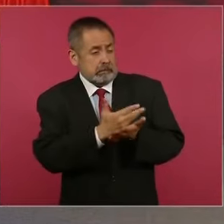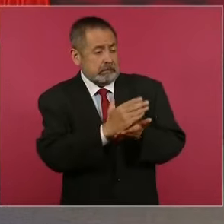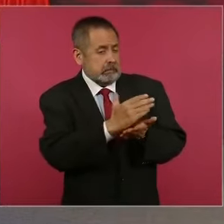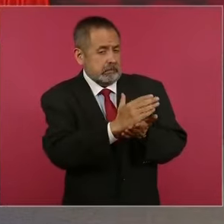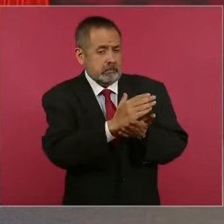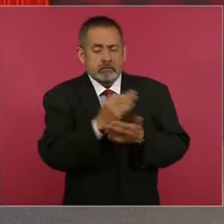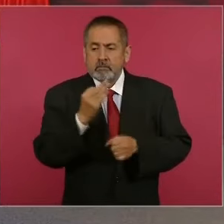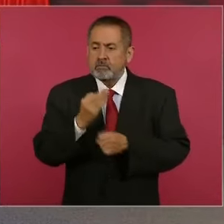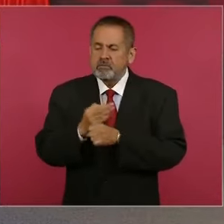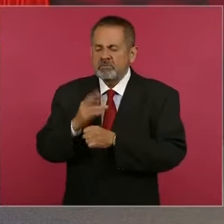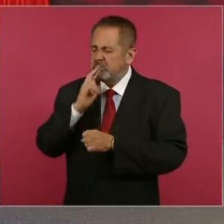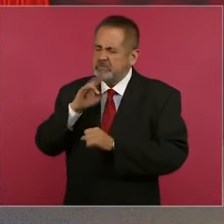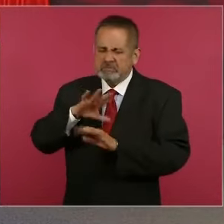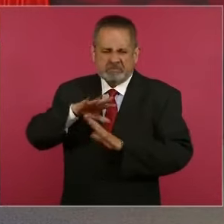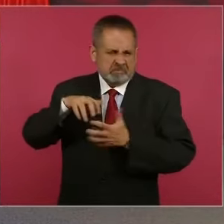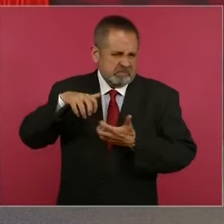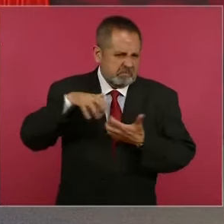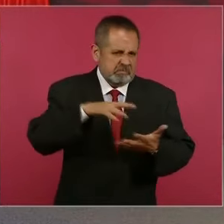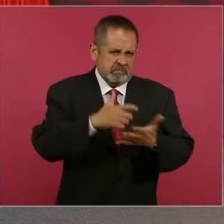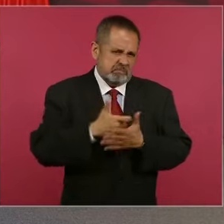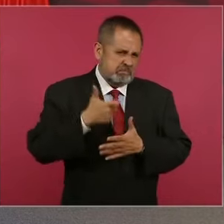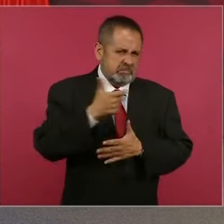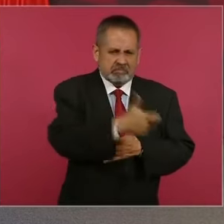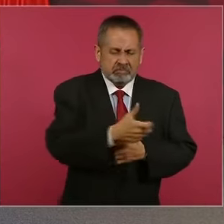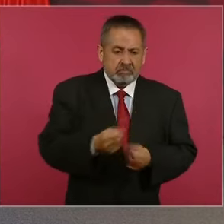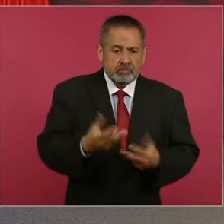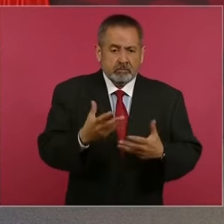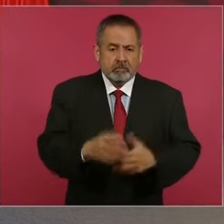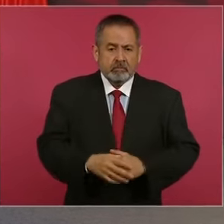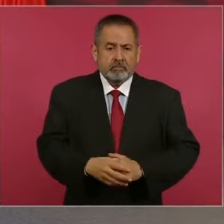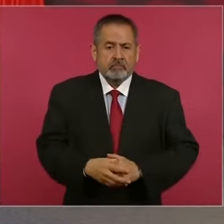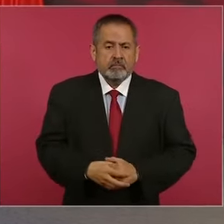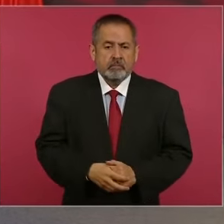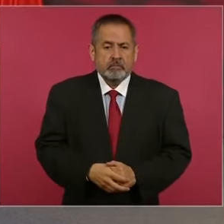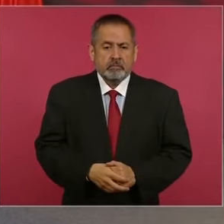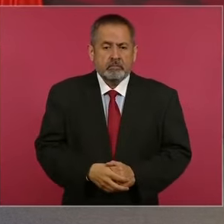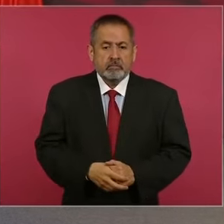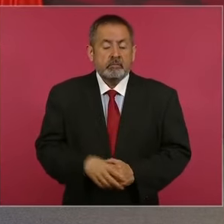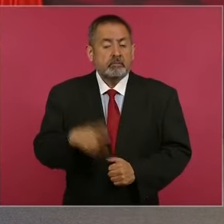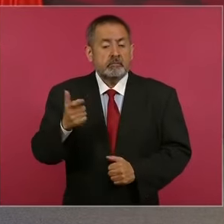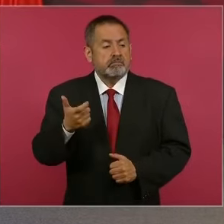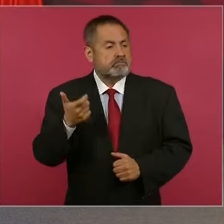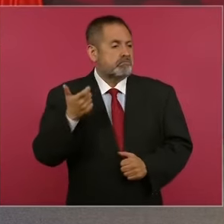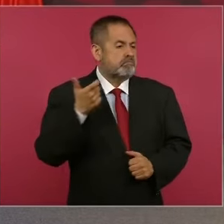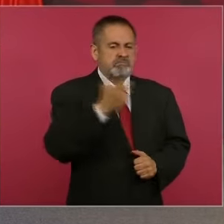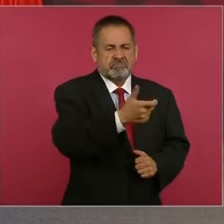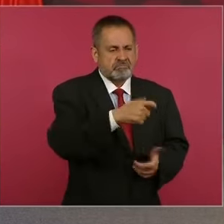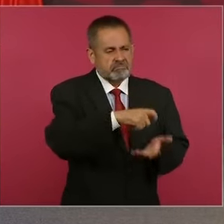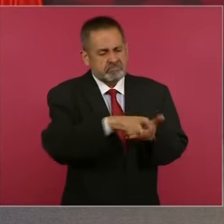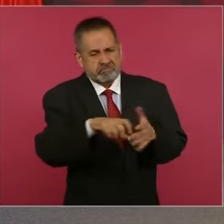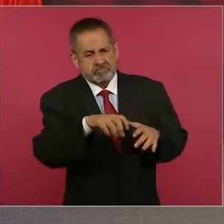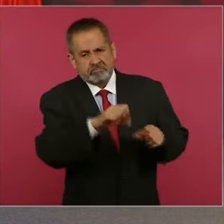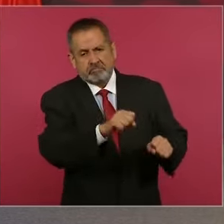¿no está el total? Después del máximo precio, 5.200. El máximo.